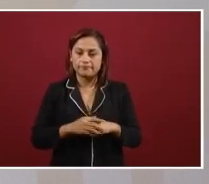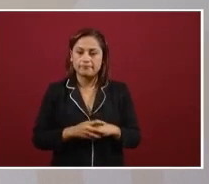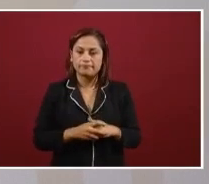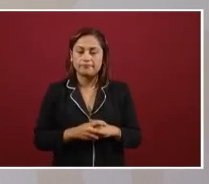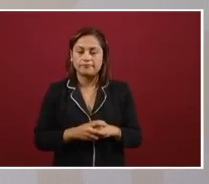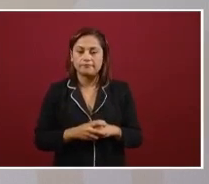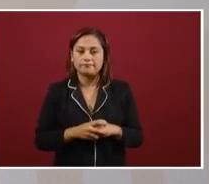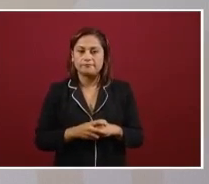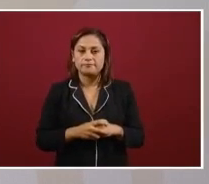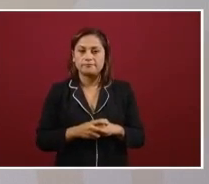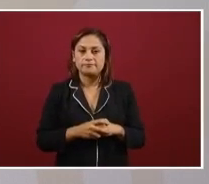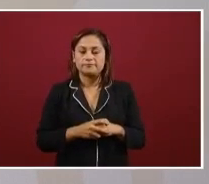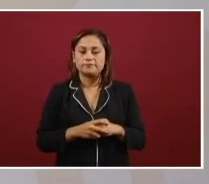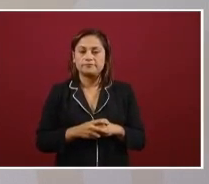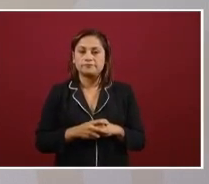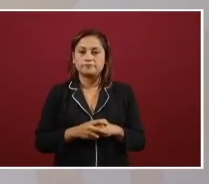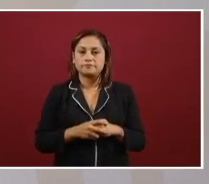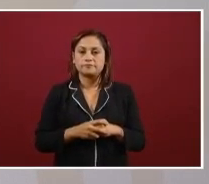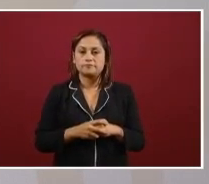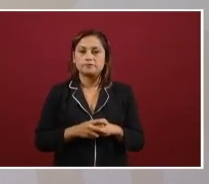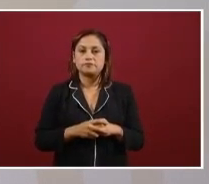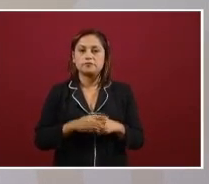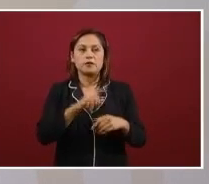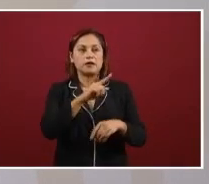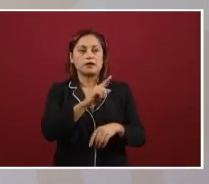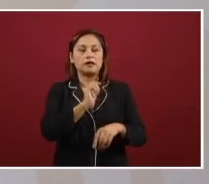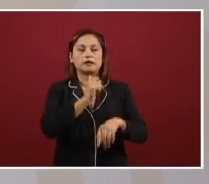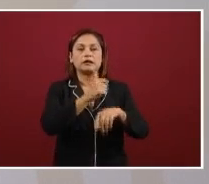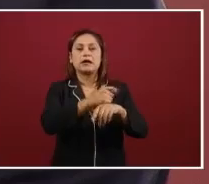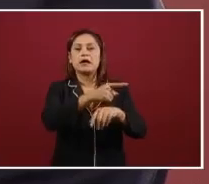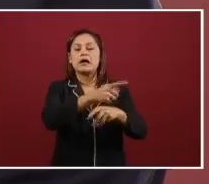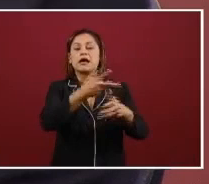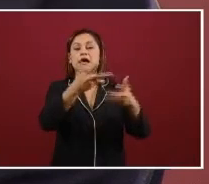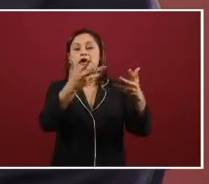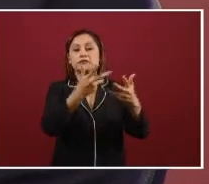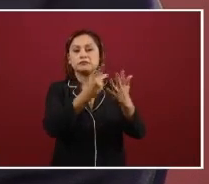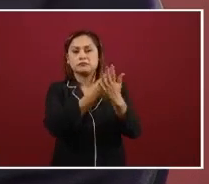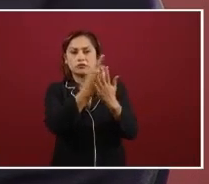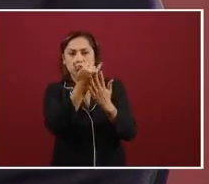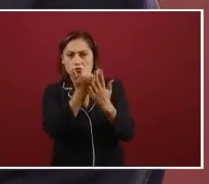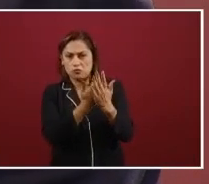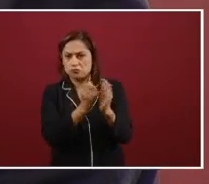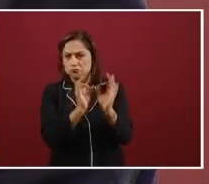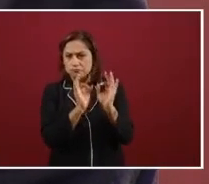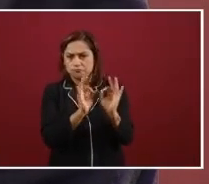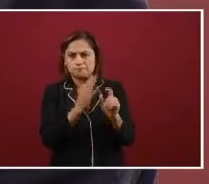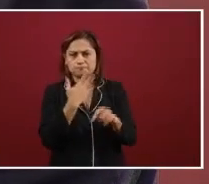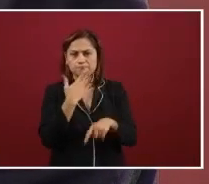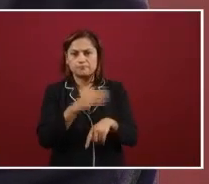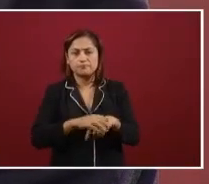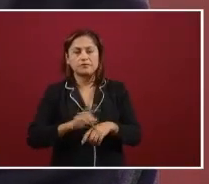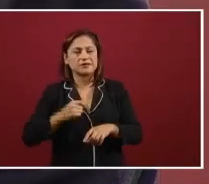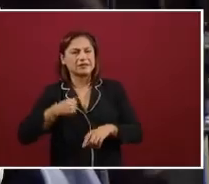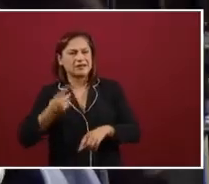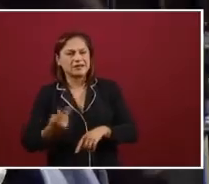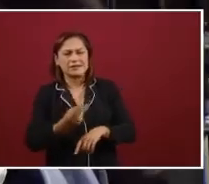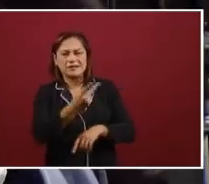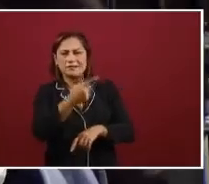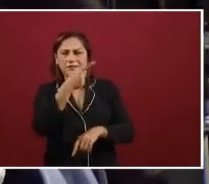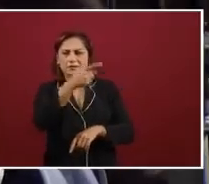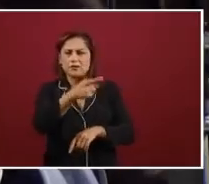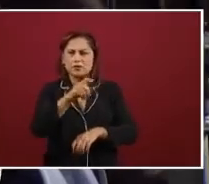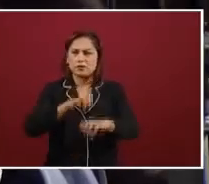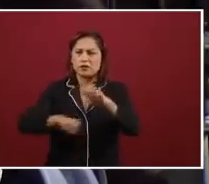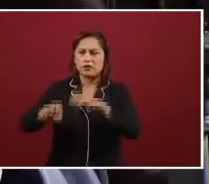se va a llevar a cabo un buen proyecto en cada uno de ellos. ¿Habrá participación de la iniciativa privada o solo será